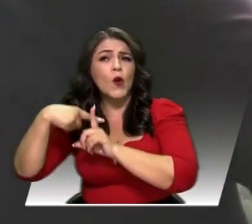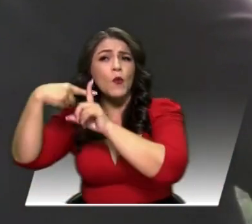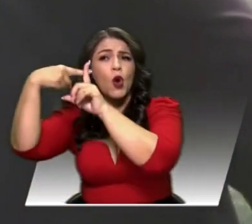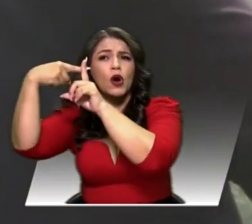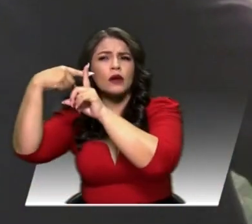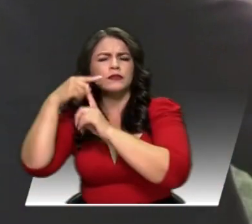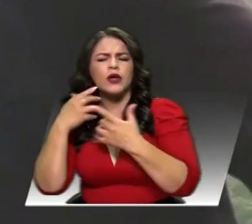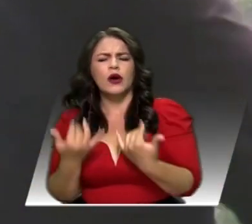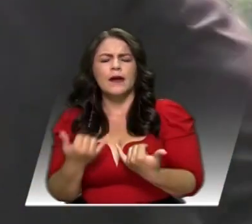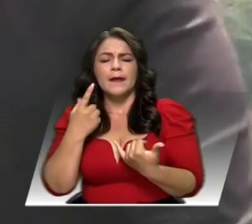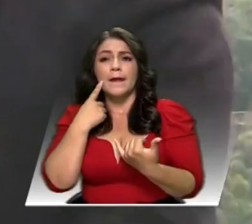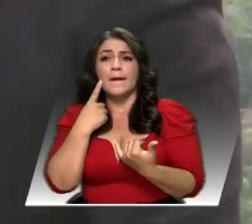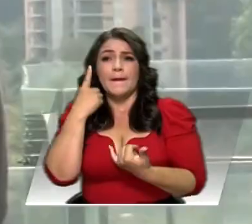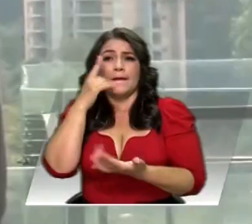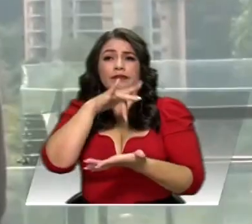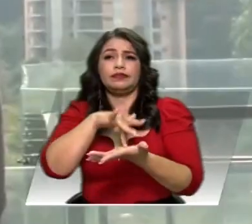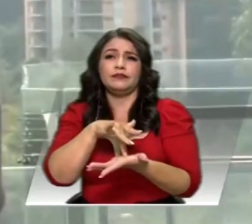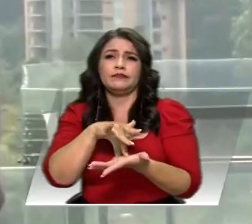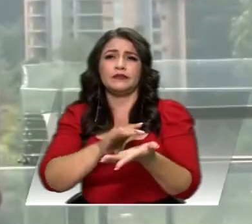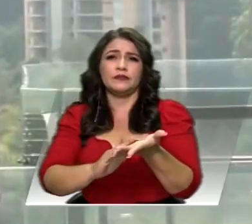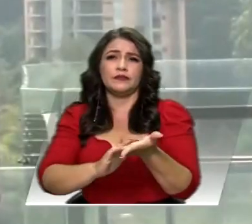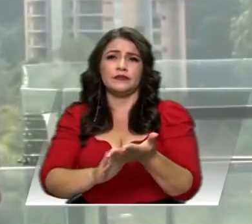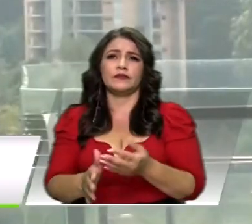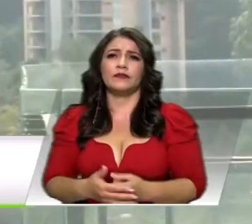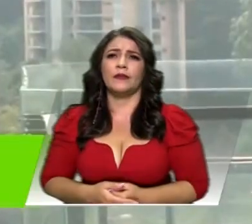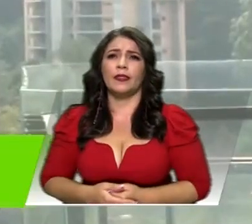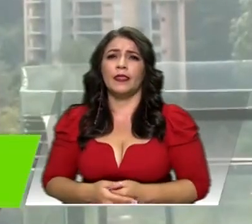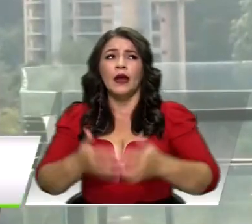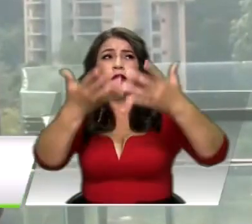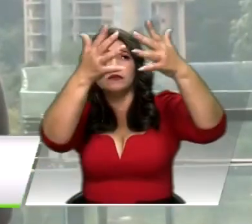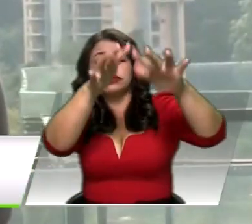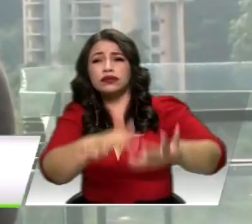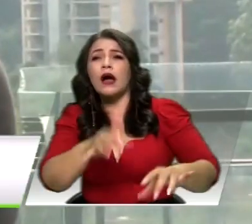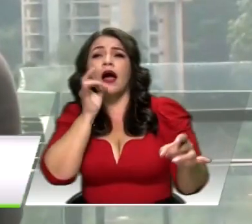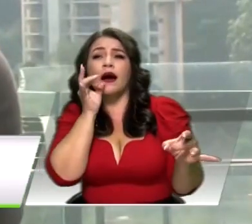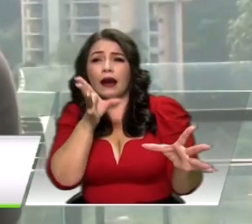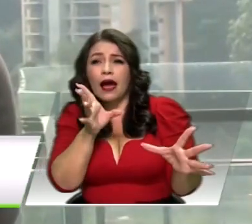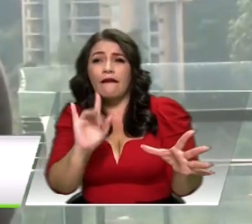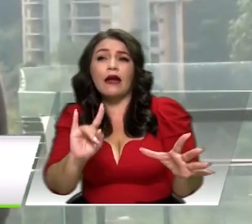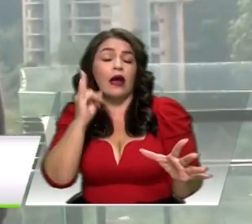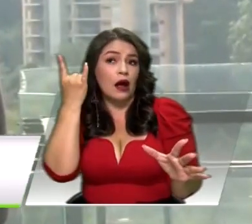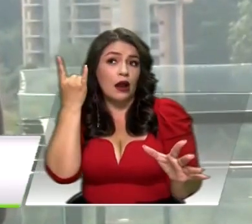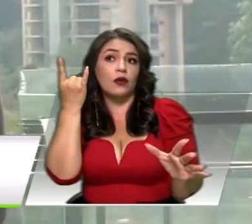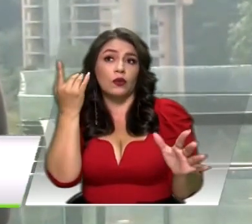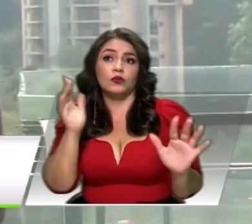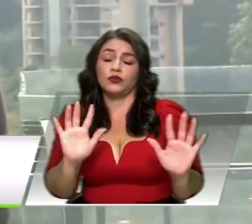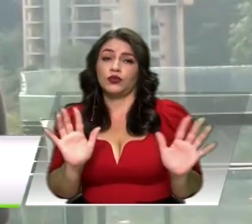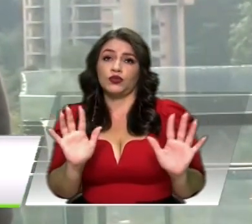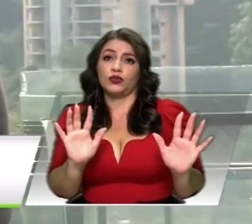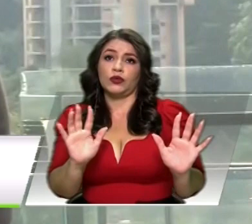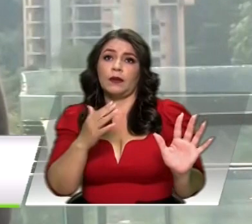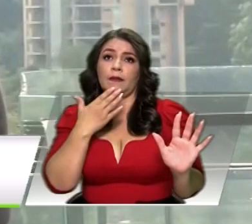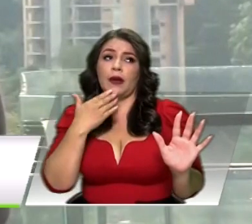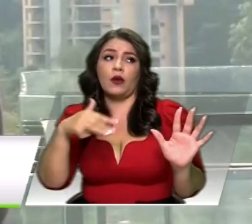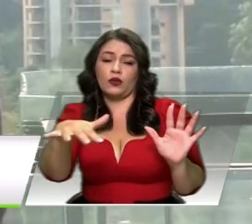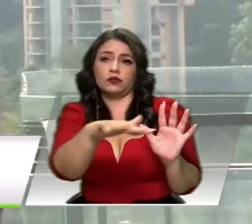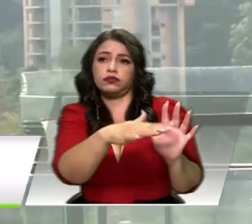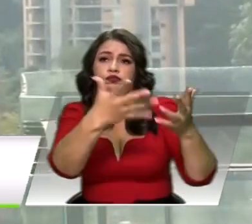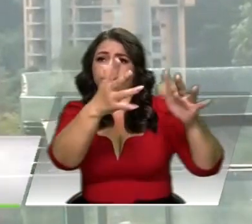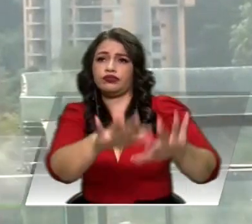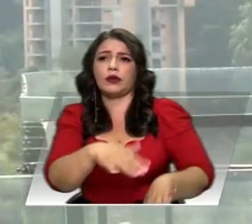primer paso para solucionar ese problema. Ese edificio amenaza ruina y pudiera generar una tragedia grande con la gente que por ahí transita o